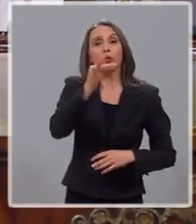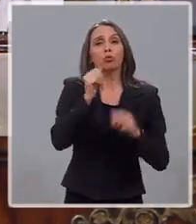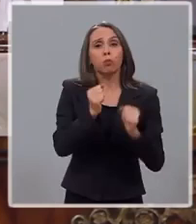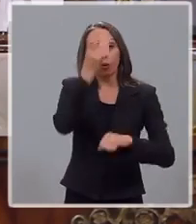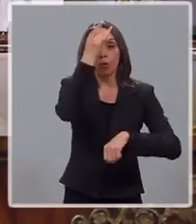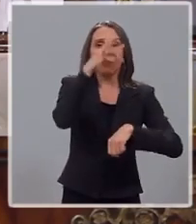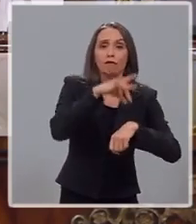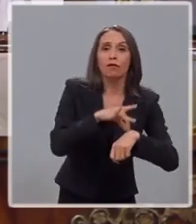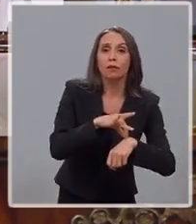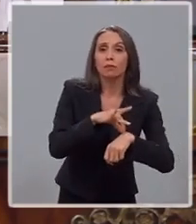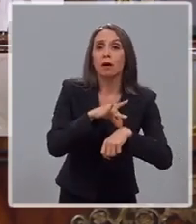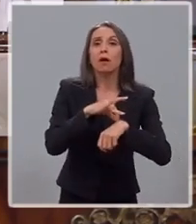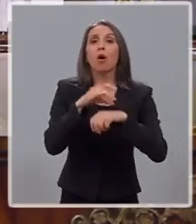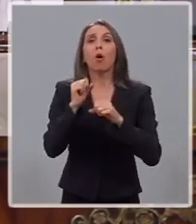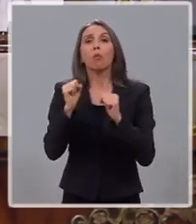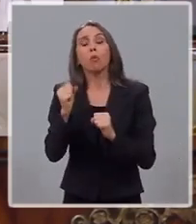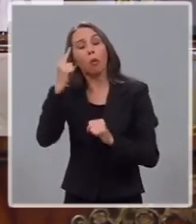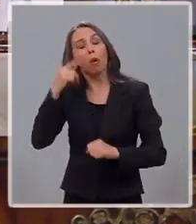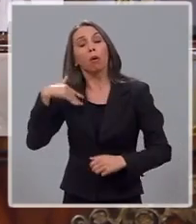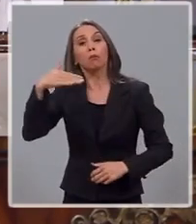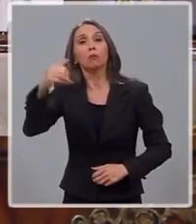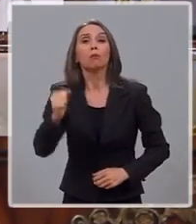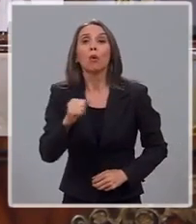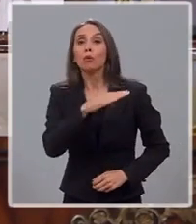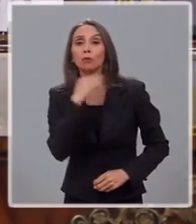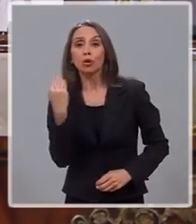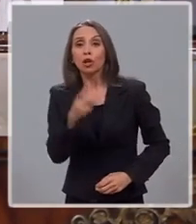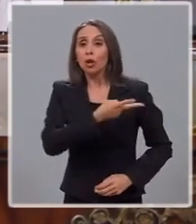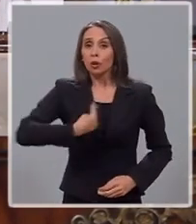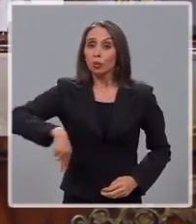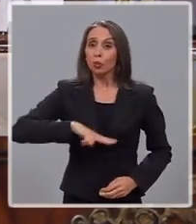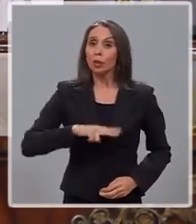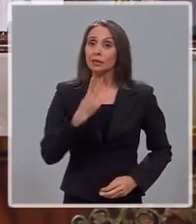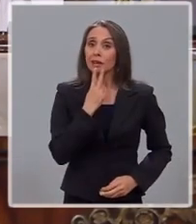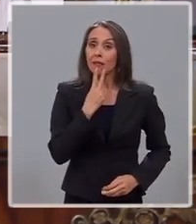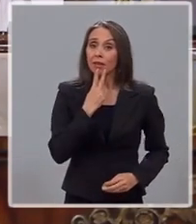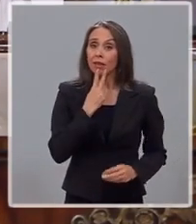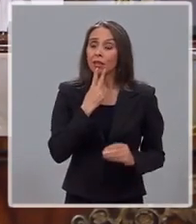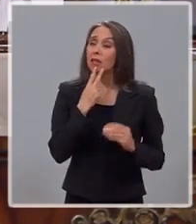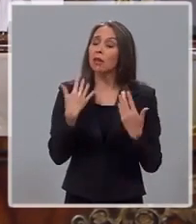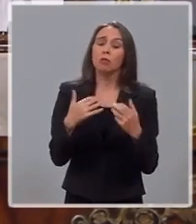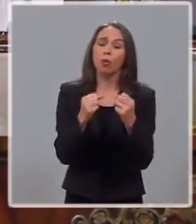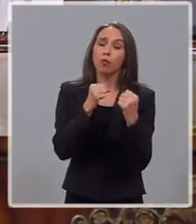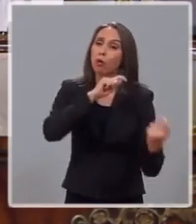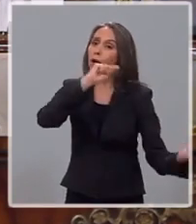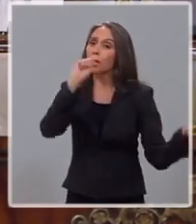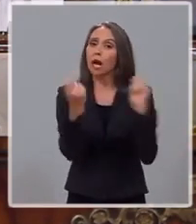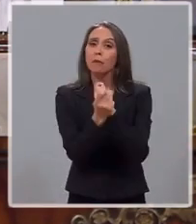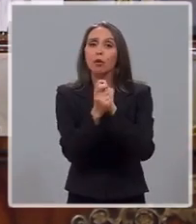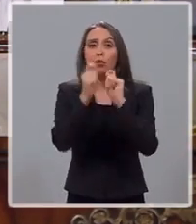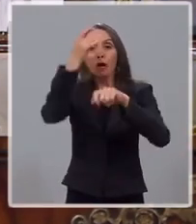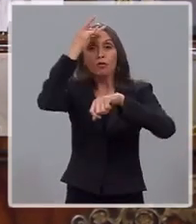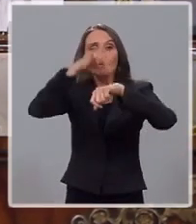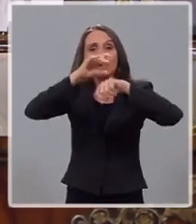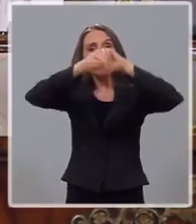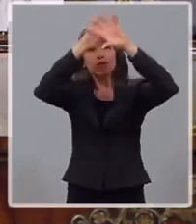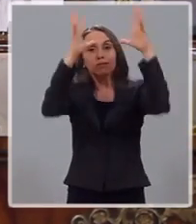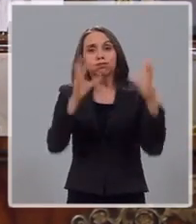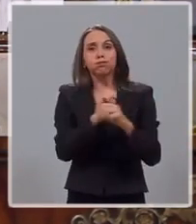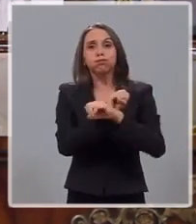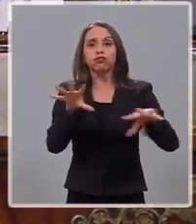salud e incluso sus vidas nuestras vidas han cambiado profundamente desde que se desató esta pandemia